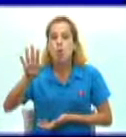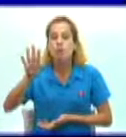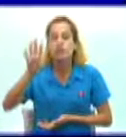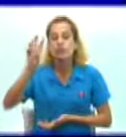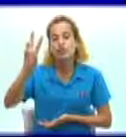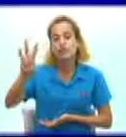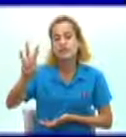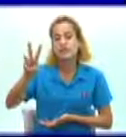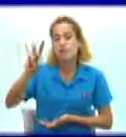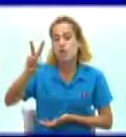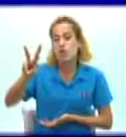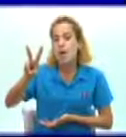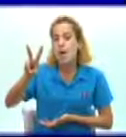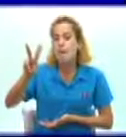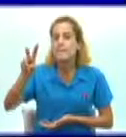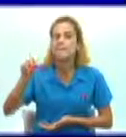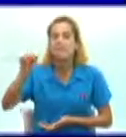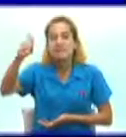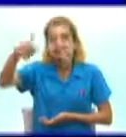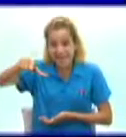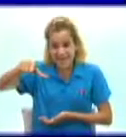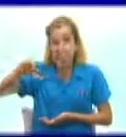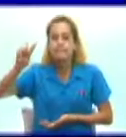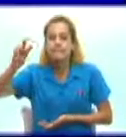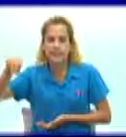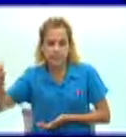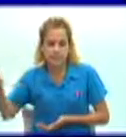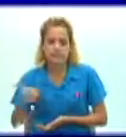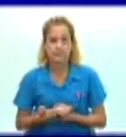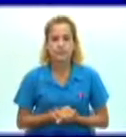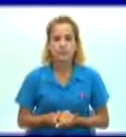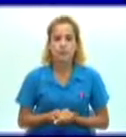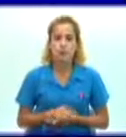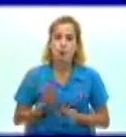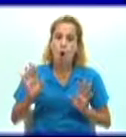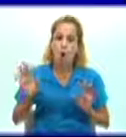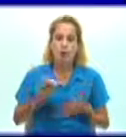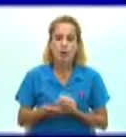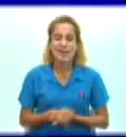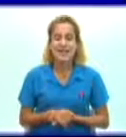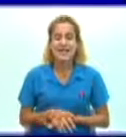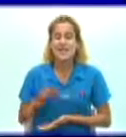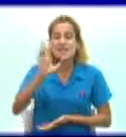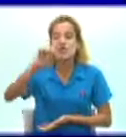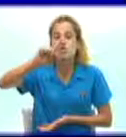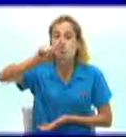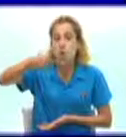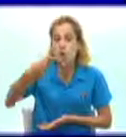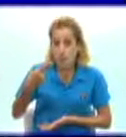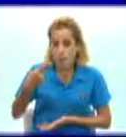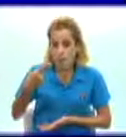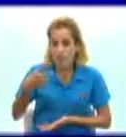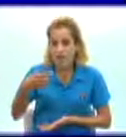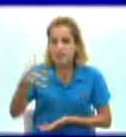parte entera y después la parte decimal. O también podemos decir